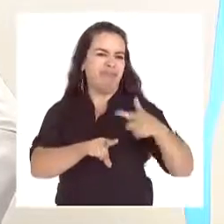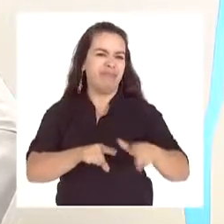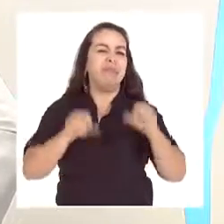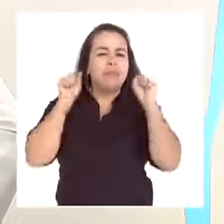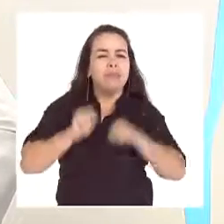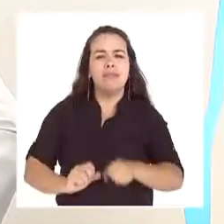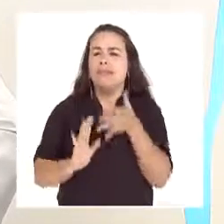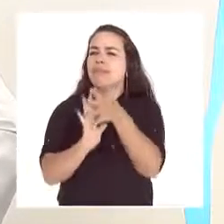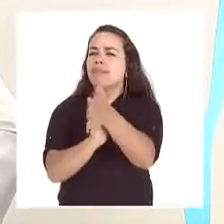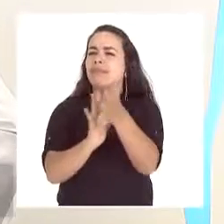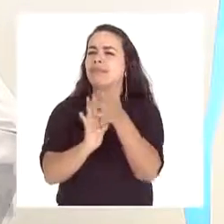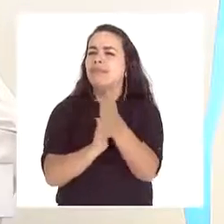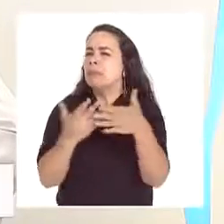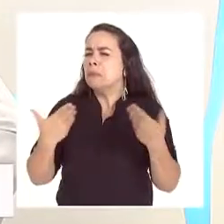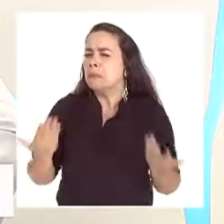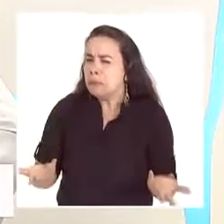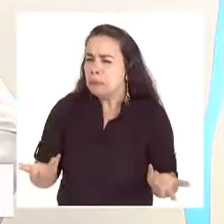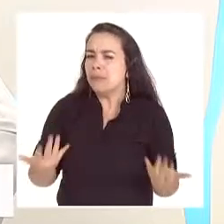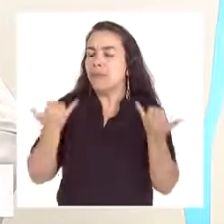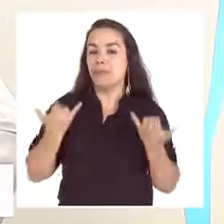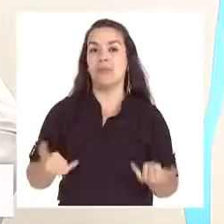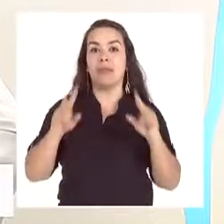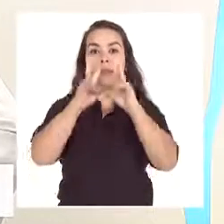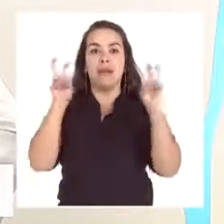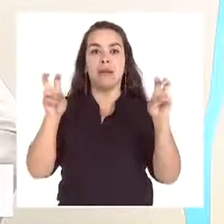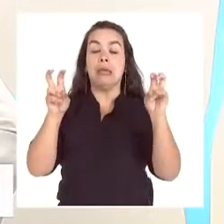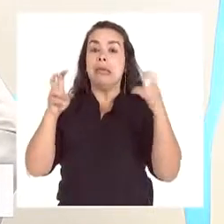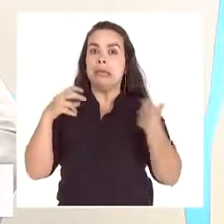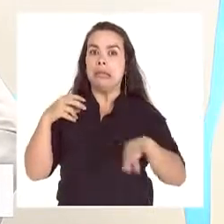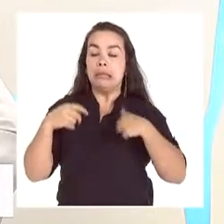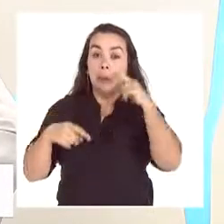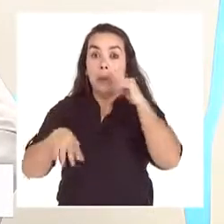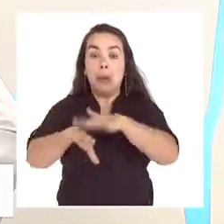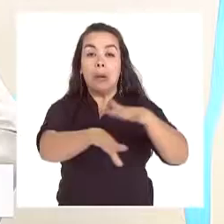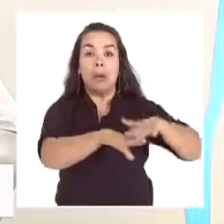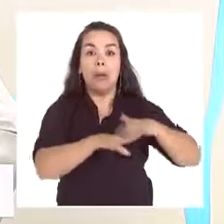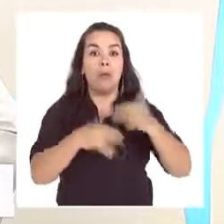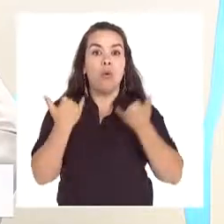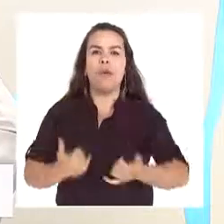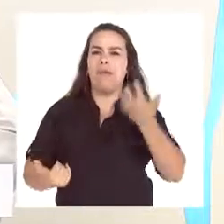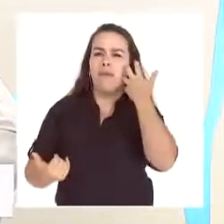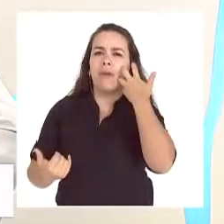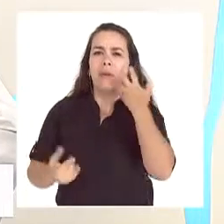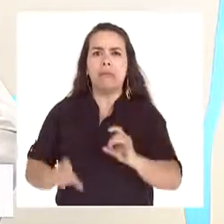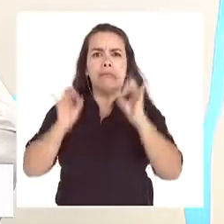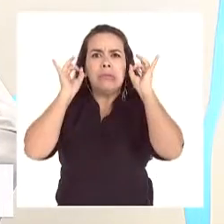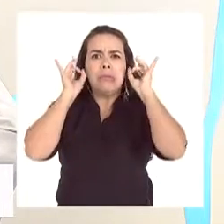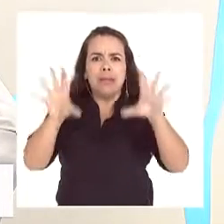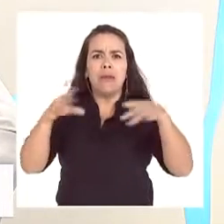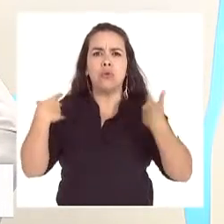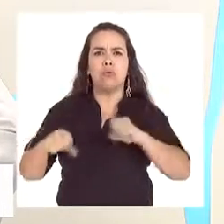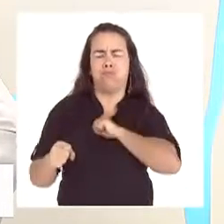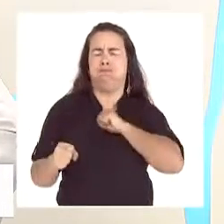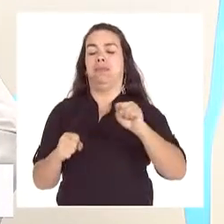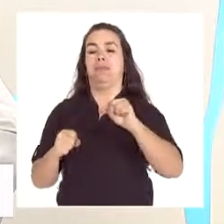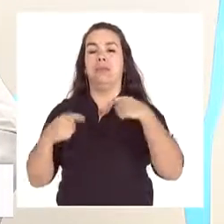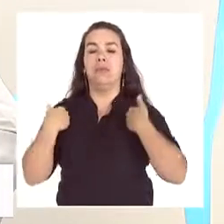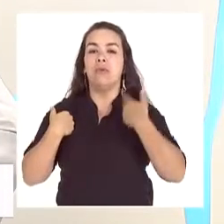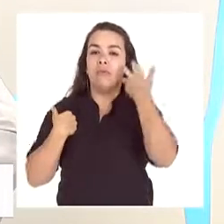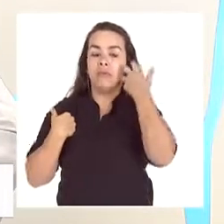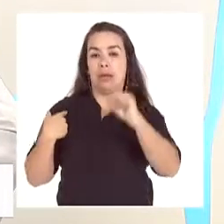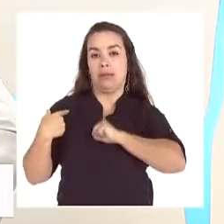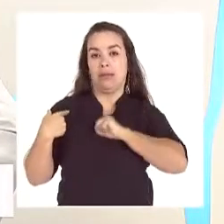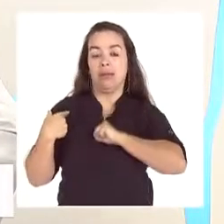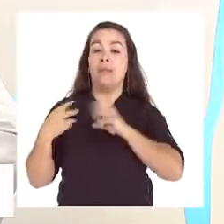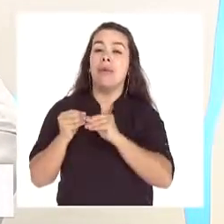decirles que vamos a hablar de una de las enfermedades más frecuentes, que es la enfermedad cardiovascular. Un saludo también